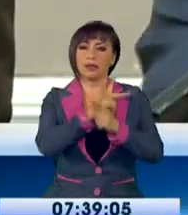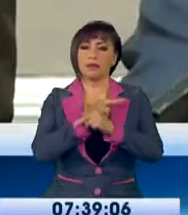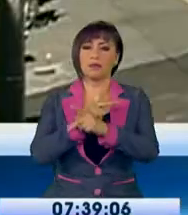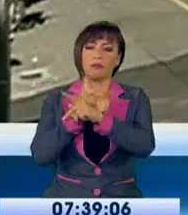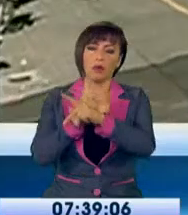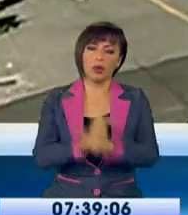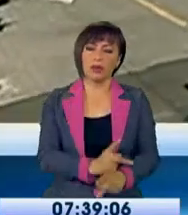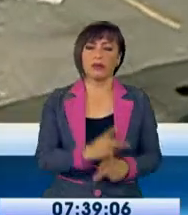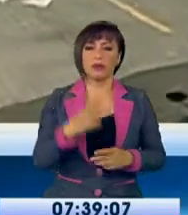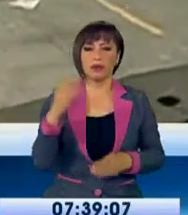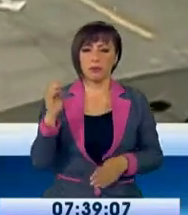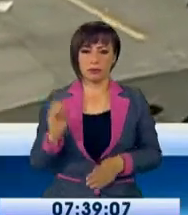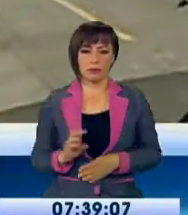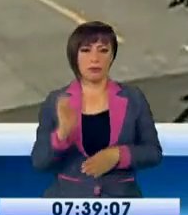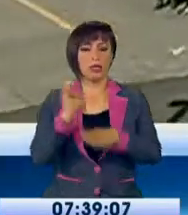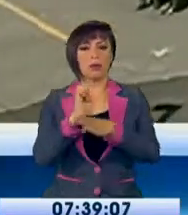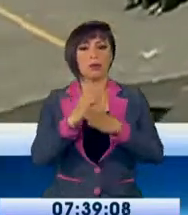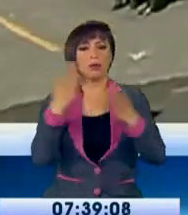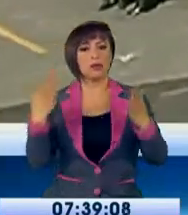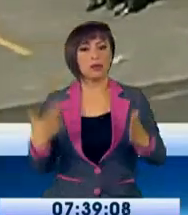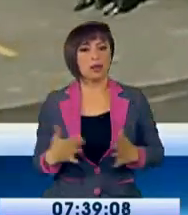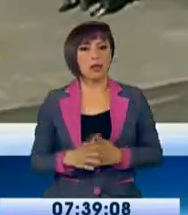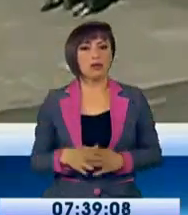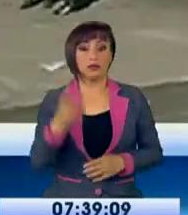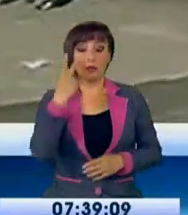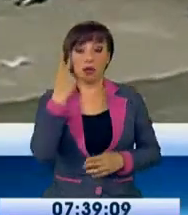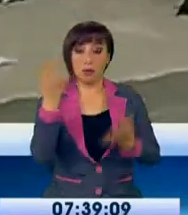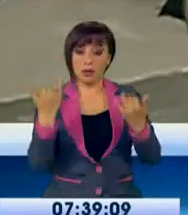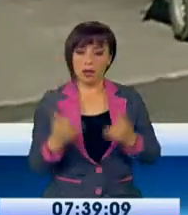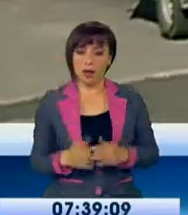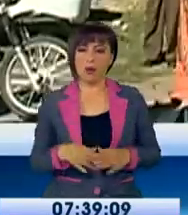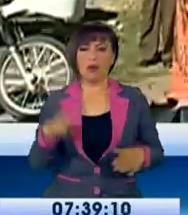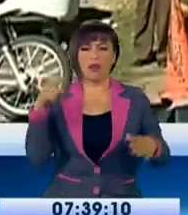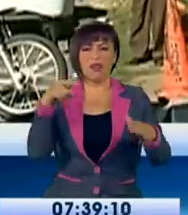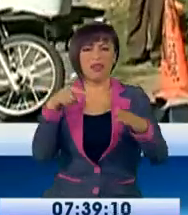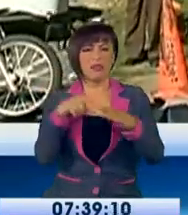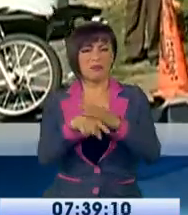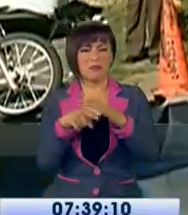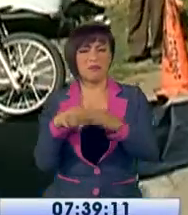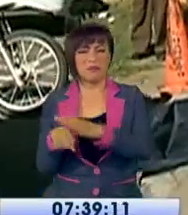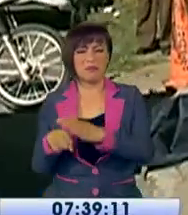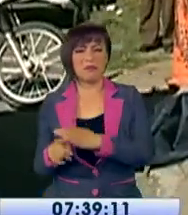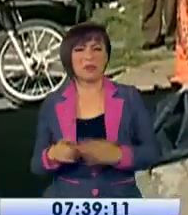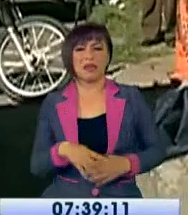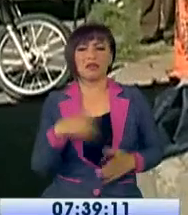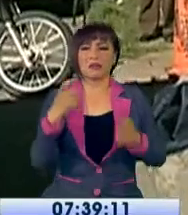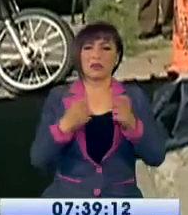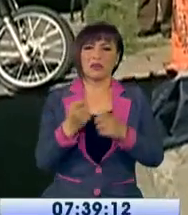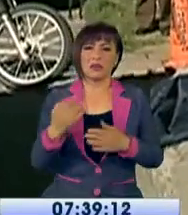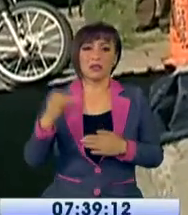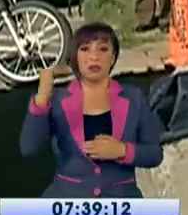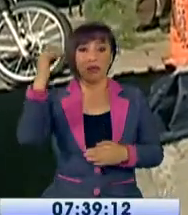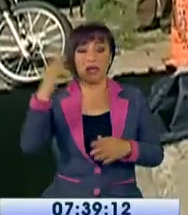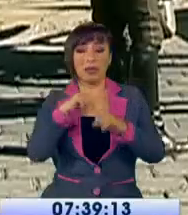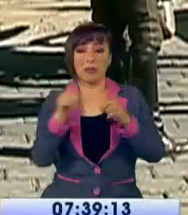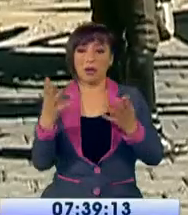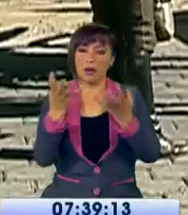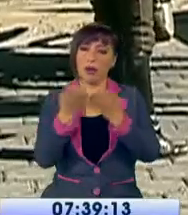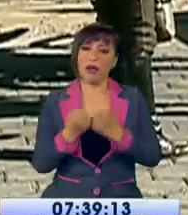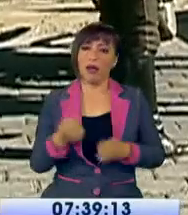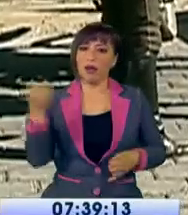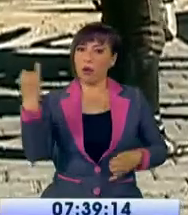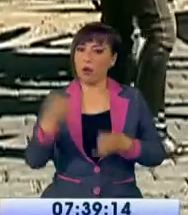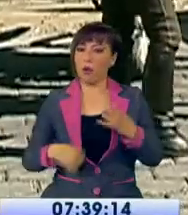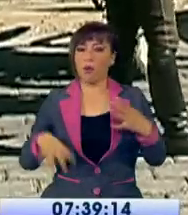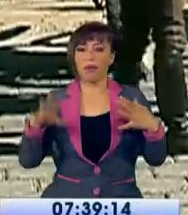ciudadana. En el evento destacaron que los homicidios y asesinatos están en un dígito en Quito y Guayaquil. Esperan que al finalizar el año la capital cierre